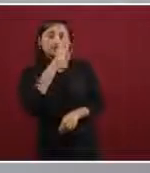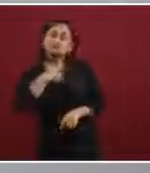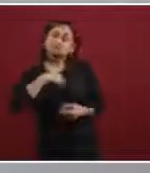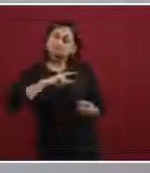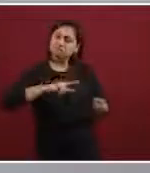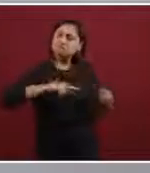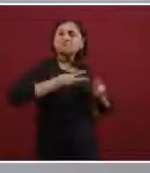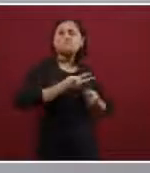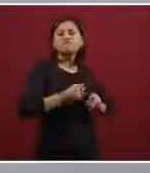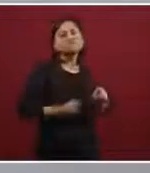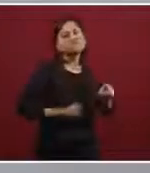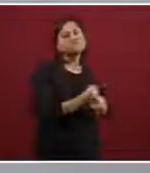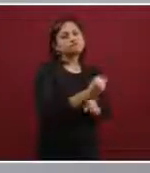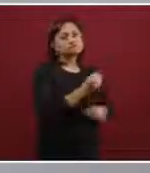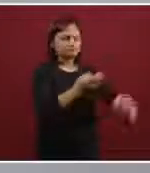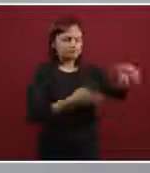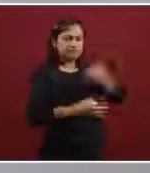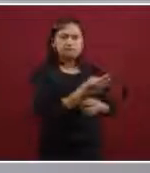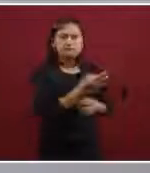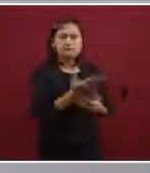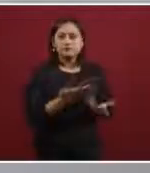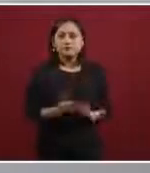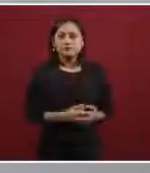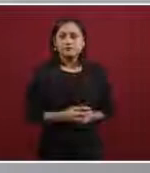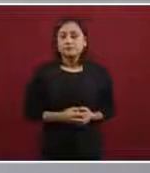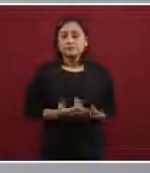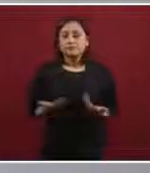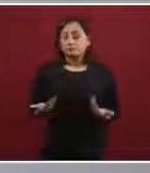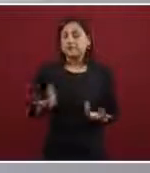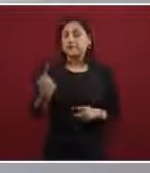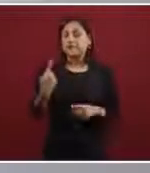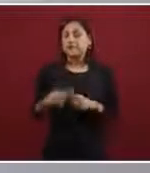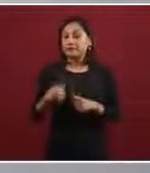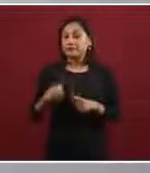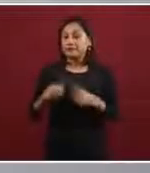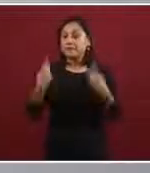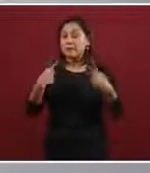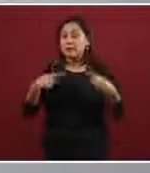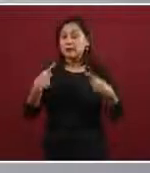y los personajes más siniestros